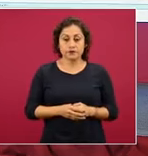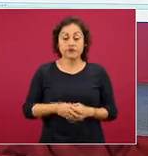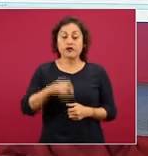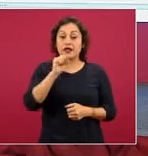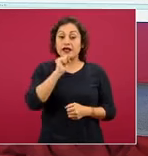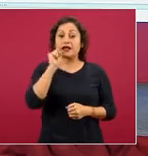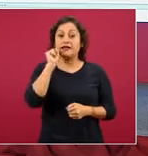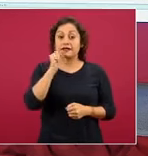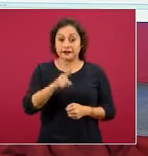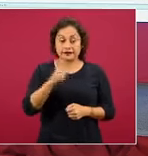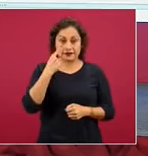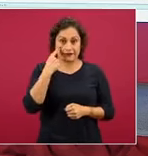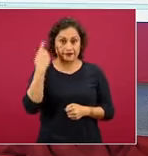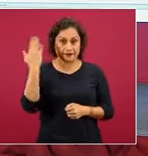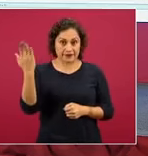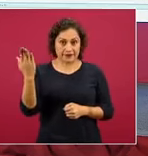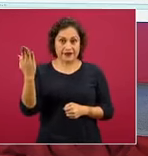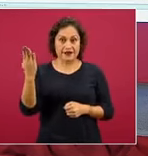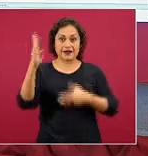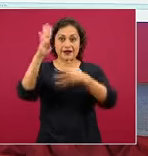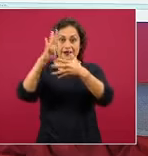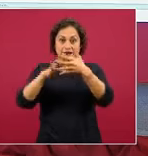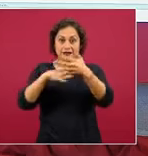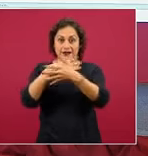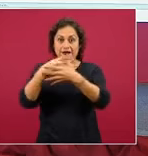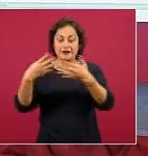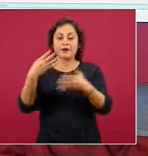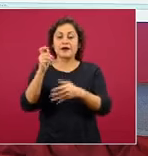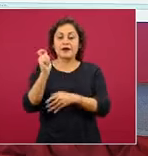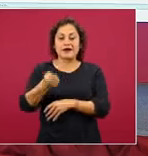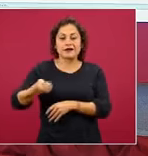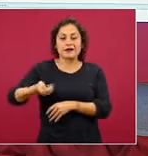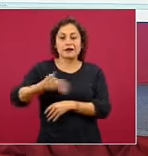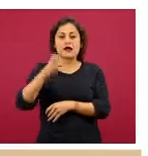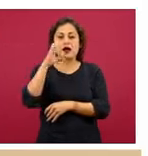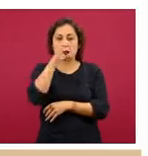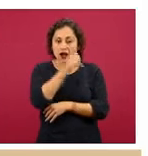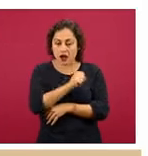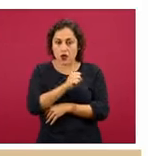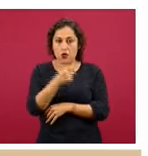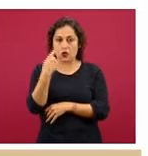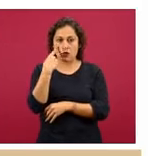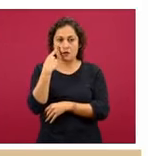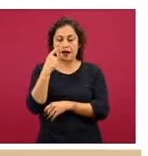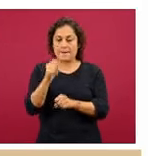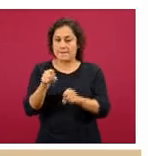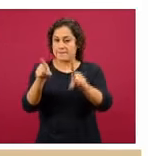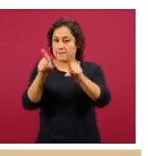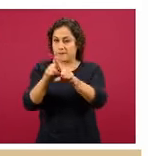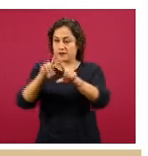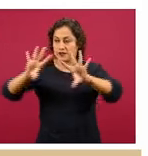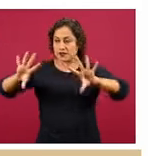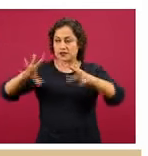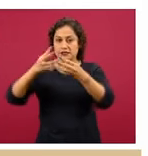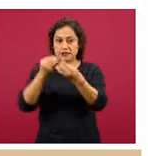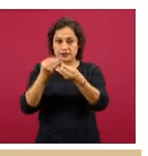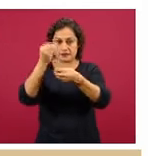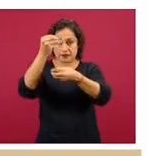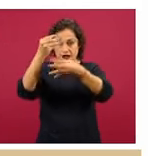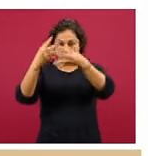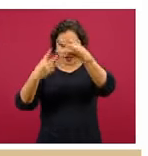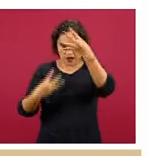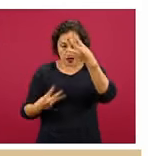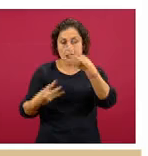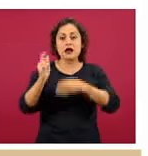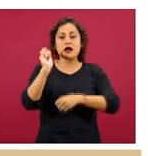también reflejamos este mapa de calor que creo que es importante para que de manera en una misma imagen puedan ver pues, todas las semanas, desde